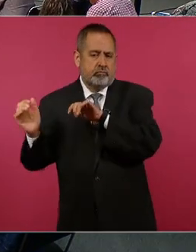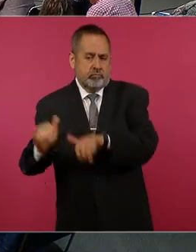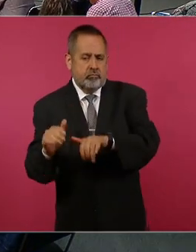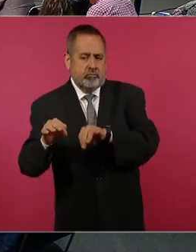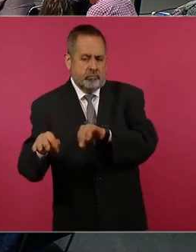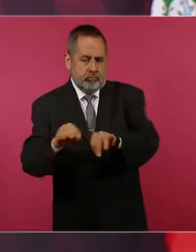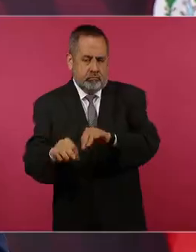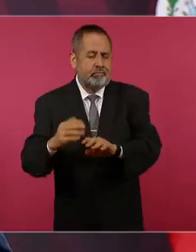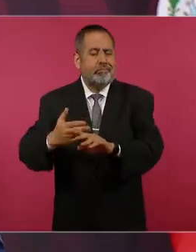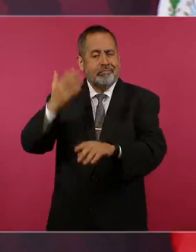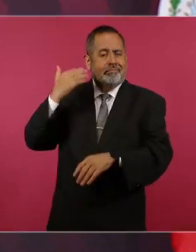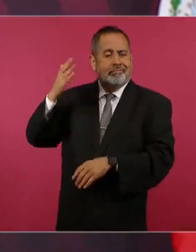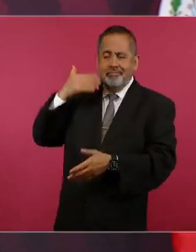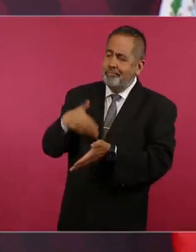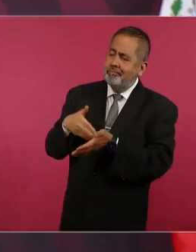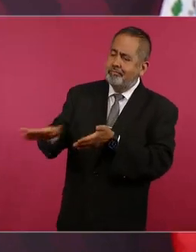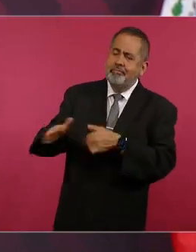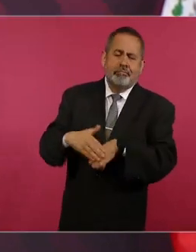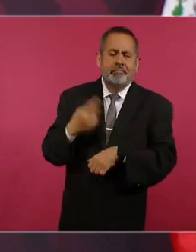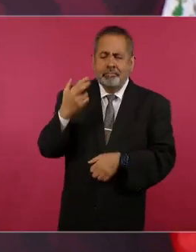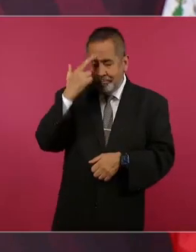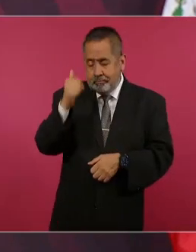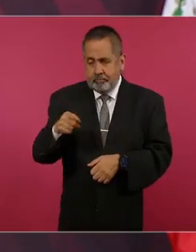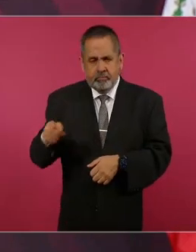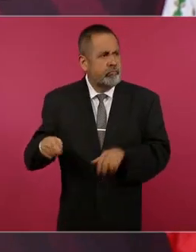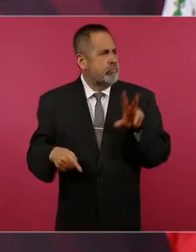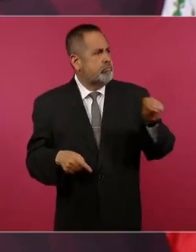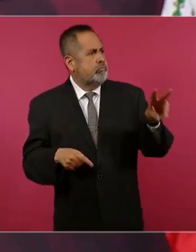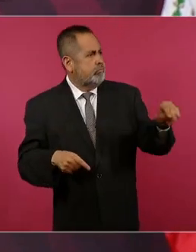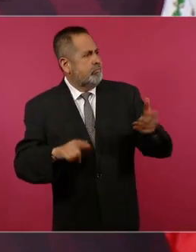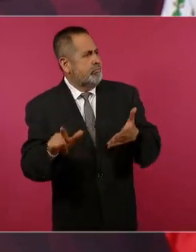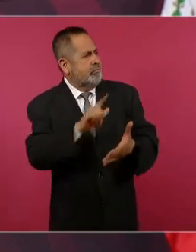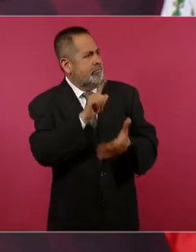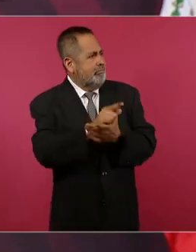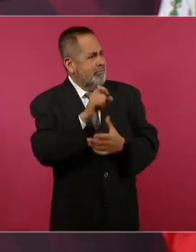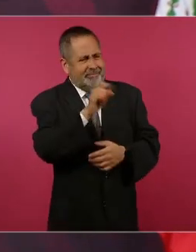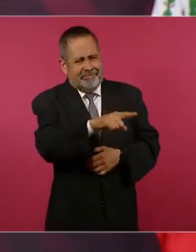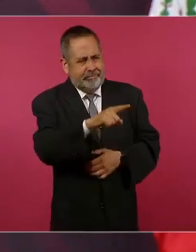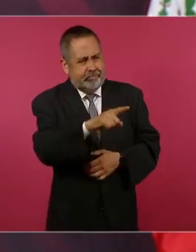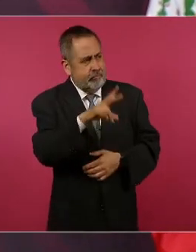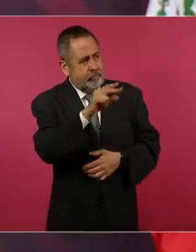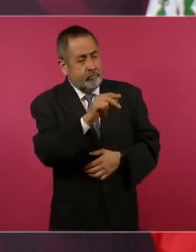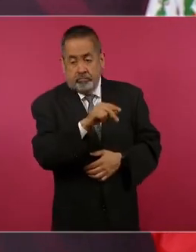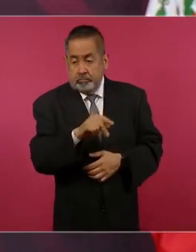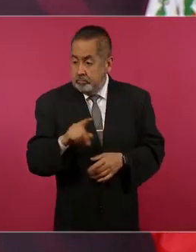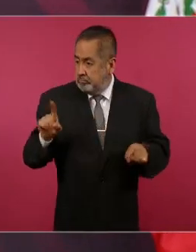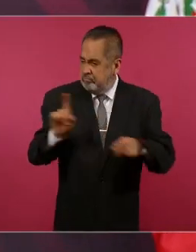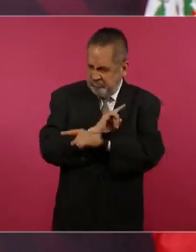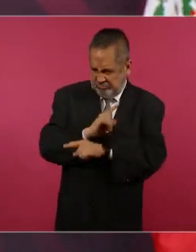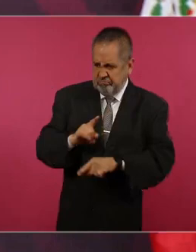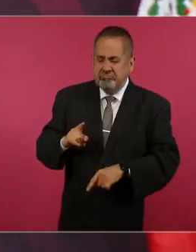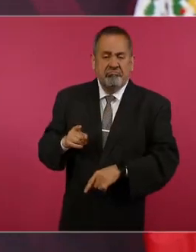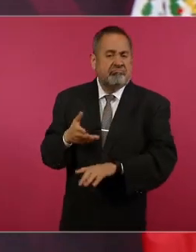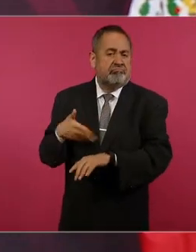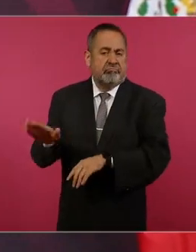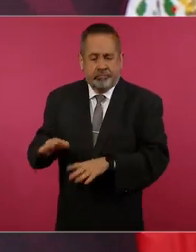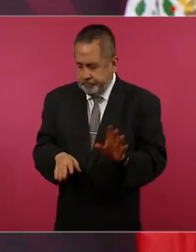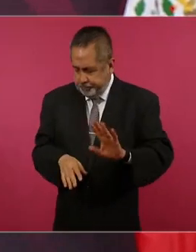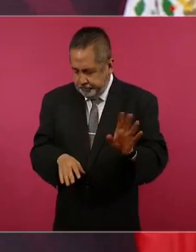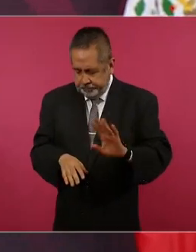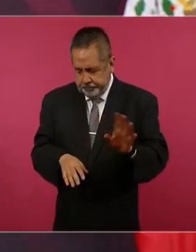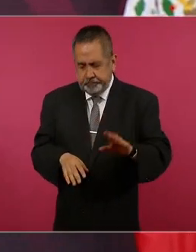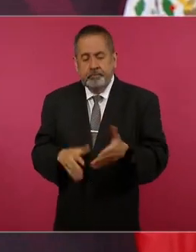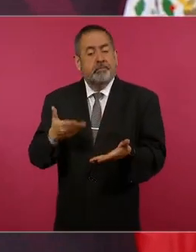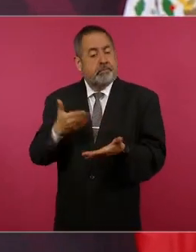llamada reforma educativa. Sí, embargo, hay casos que tienen que ver con